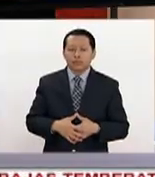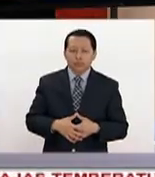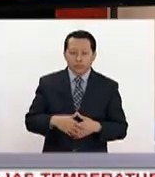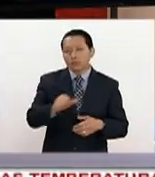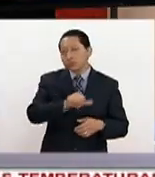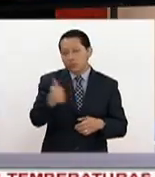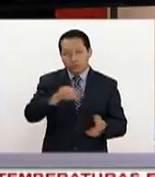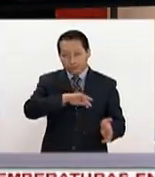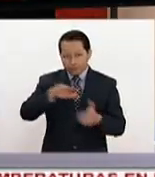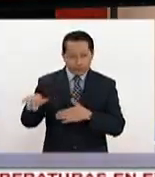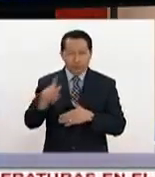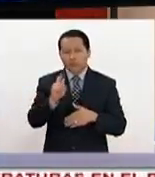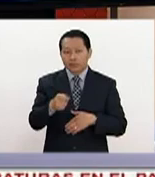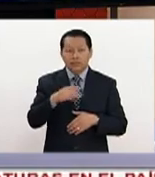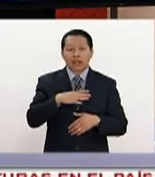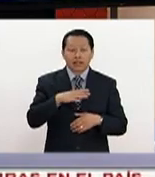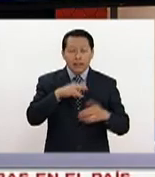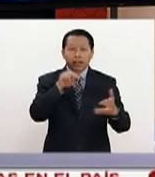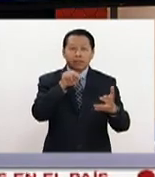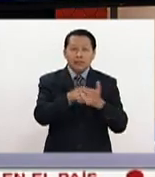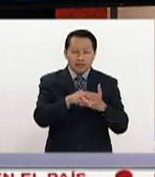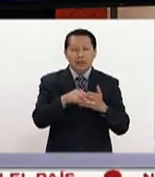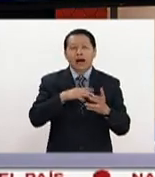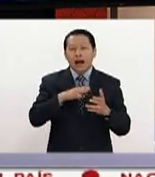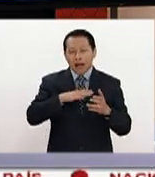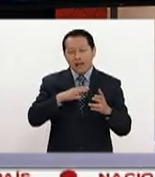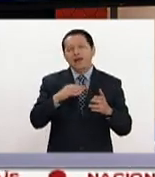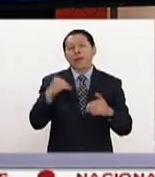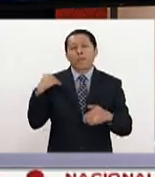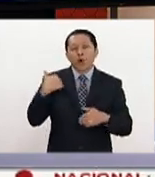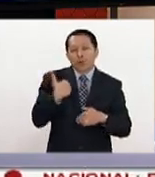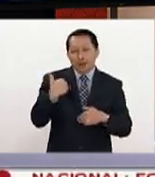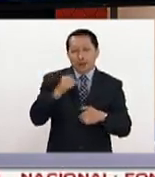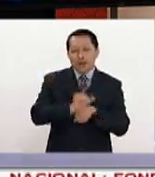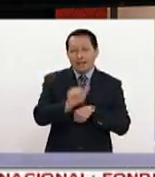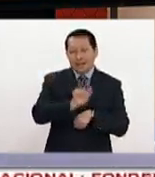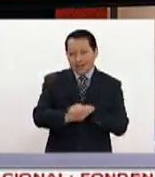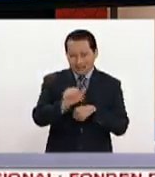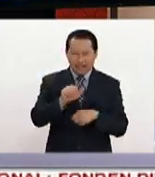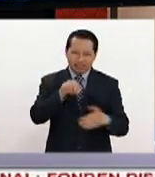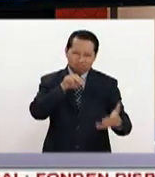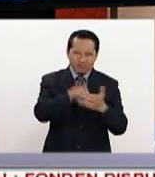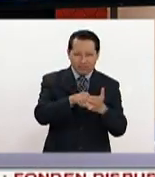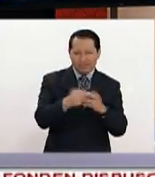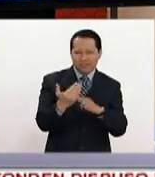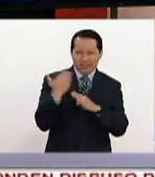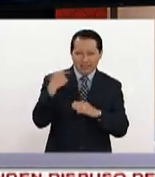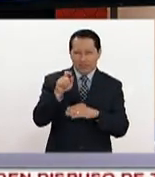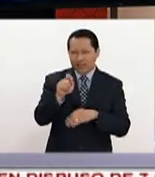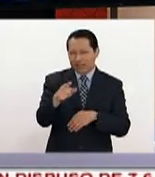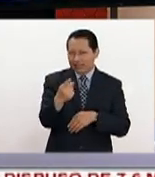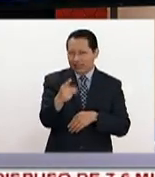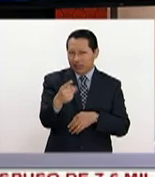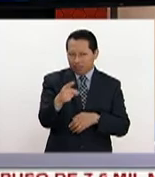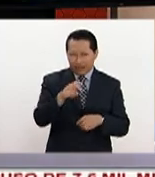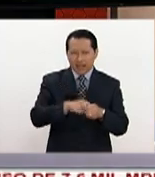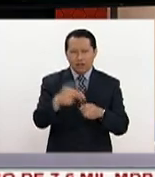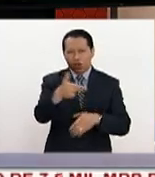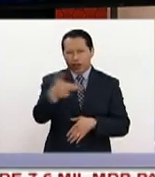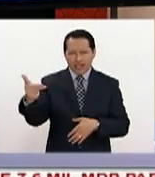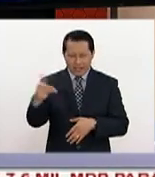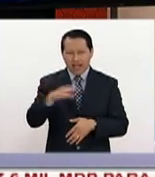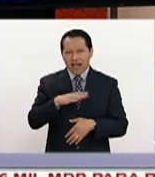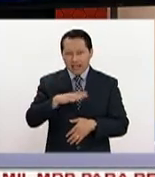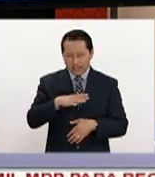En otros asuntos, fue detenido el presunto homicida de la modelo argentina Karen Ailén, asesinada el 27 de diciembre en un hotel